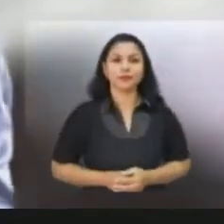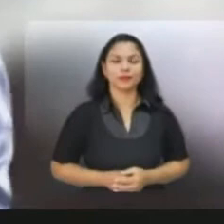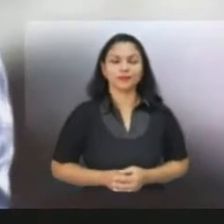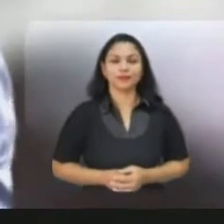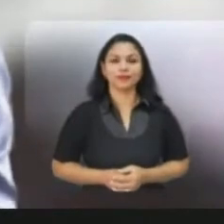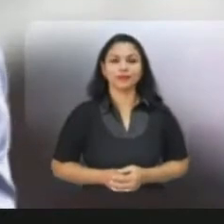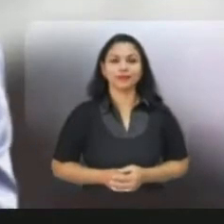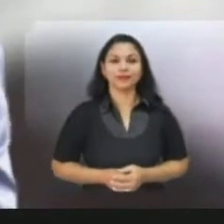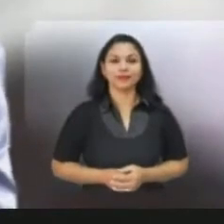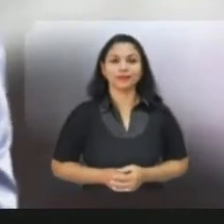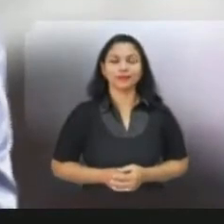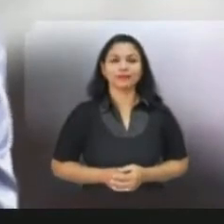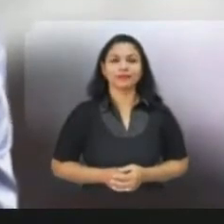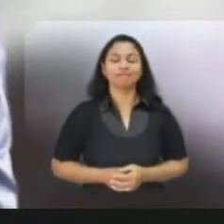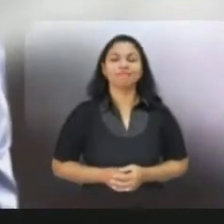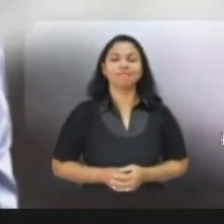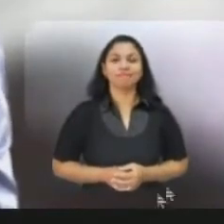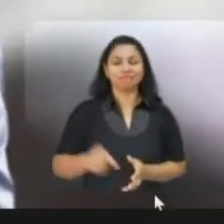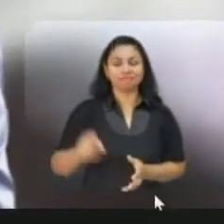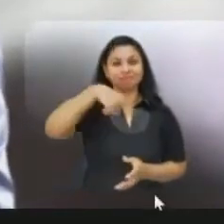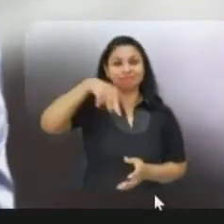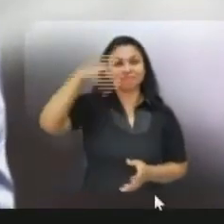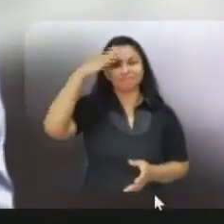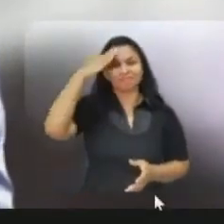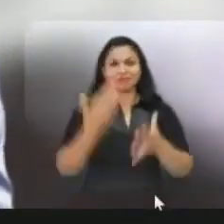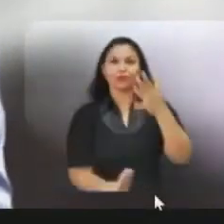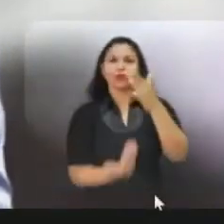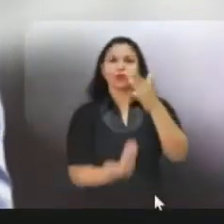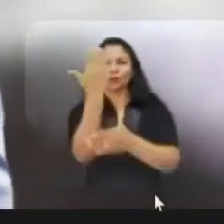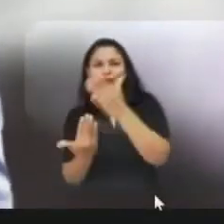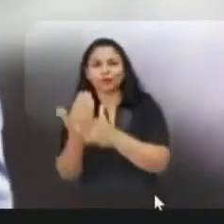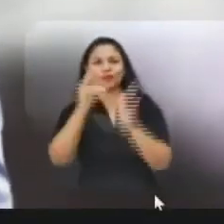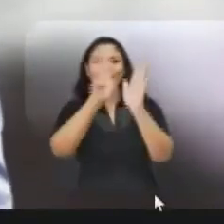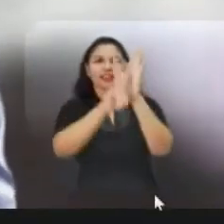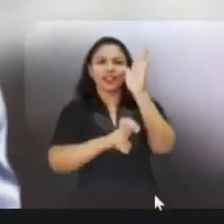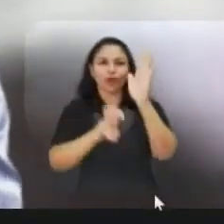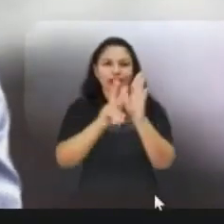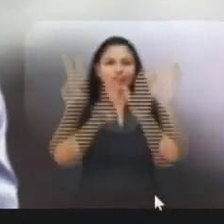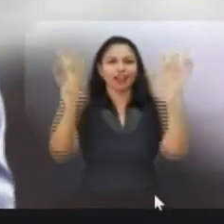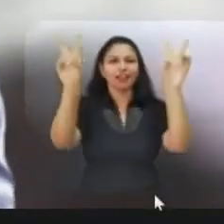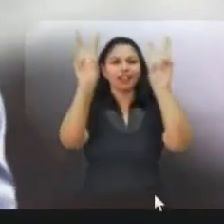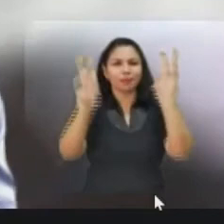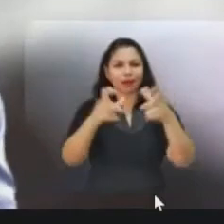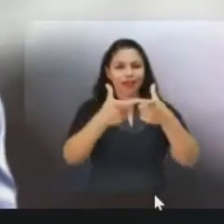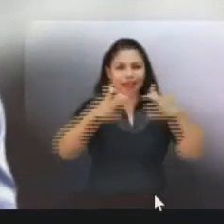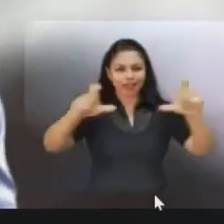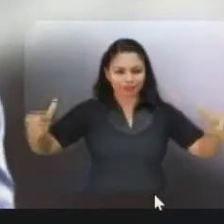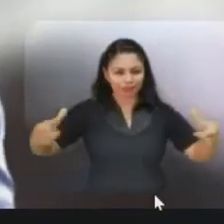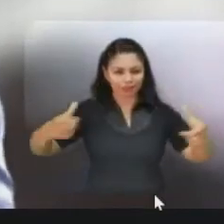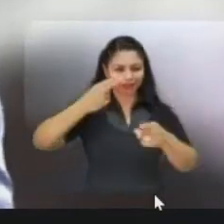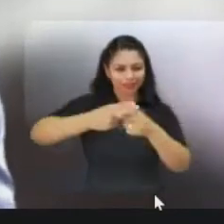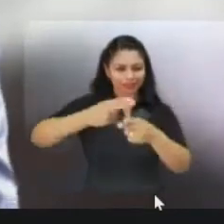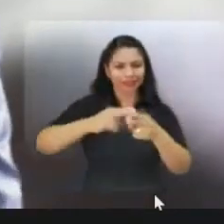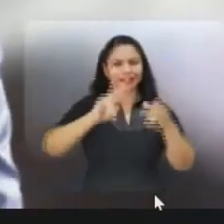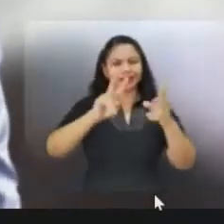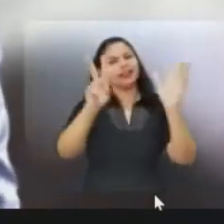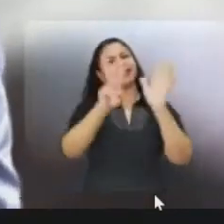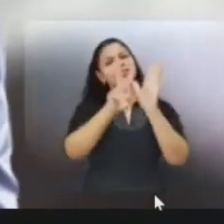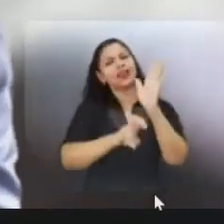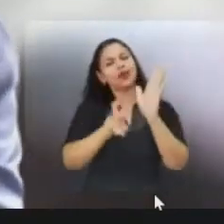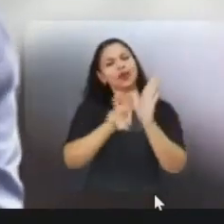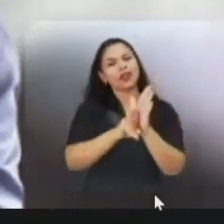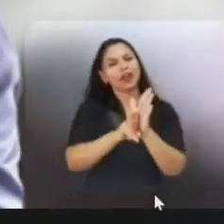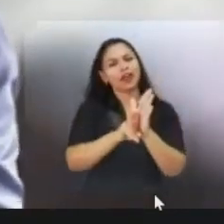con esto se están reviviendo algunas de las nuevas teorías de la gestión del espectro, lo que se le llama la teoría de los comunes, ¿no? Hay algunos